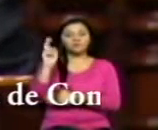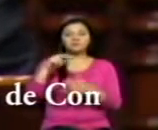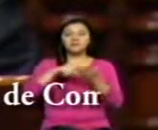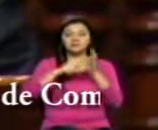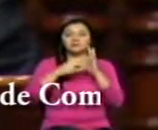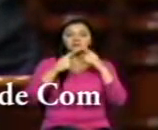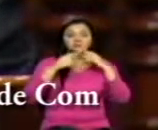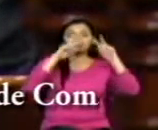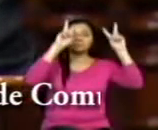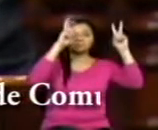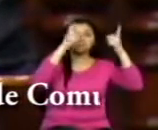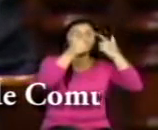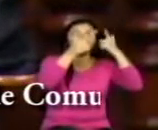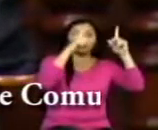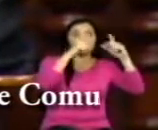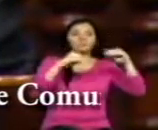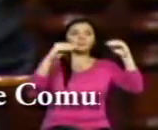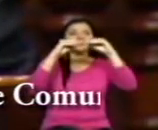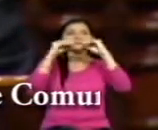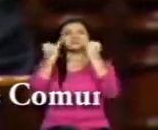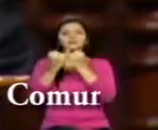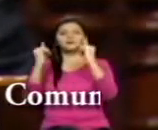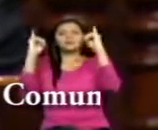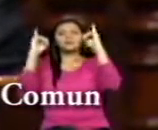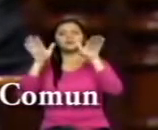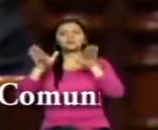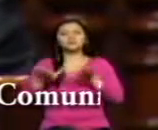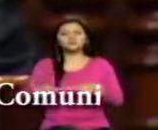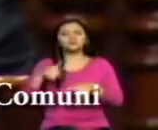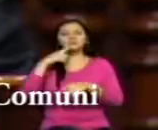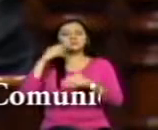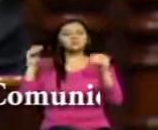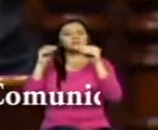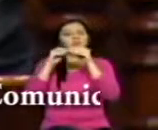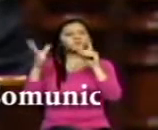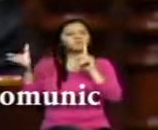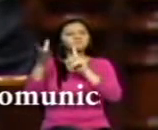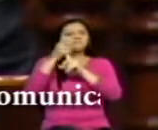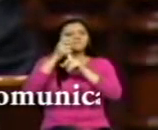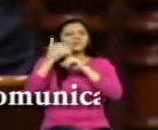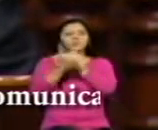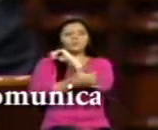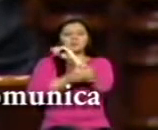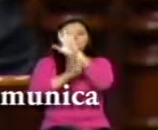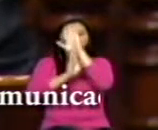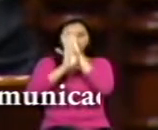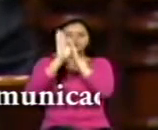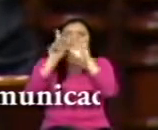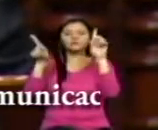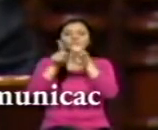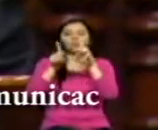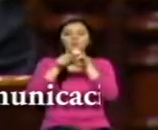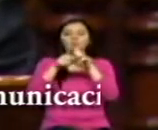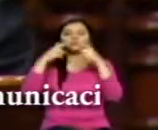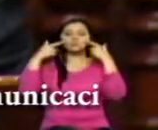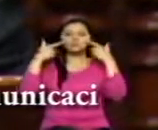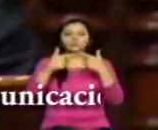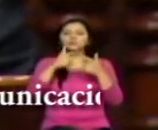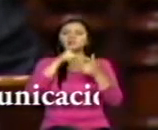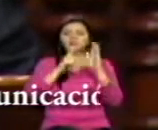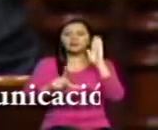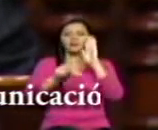e independencia del poder foráneo para construir un país próspero bajo el imperio de la ley.